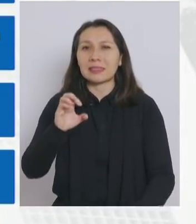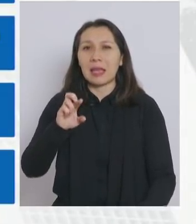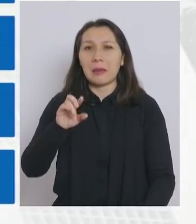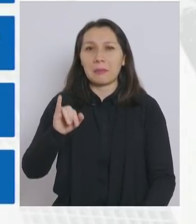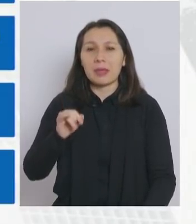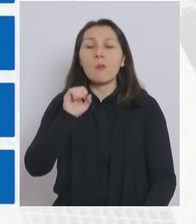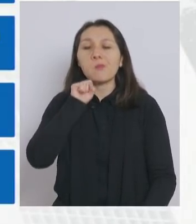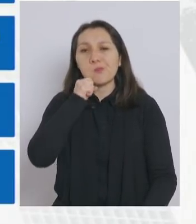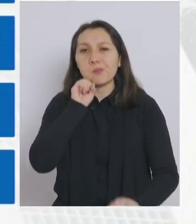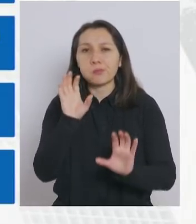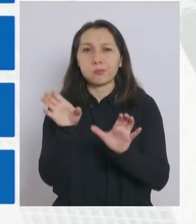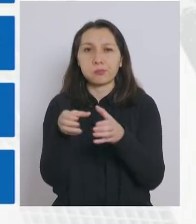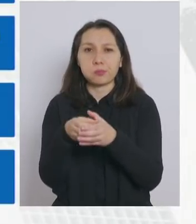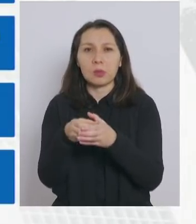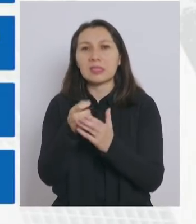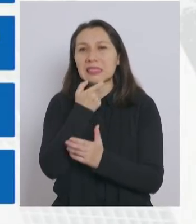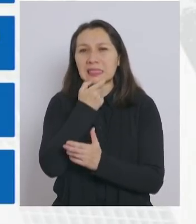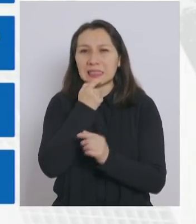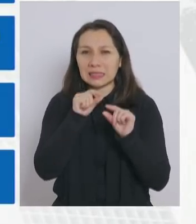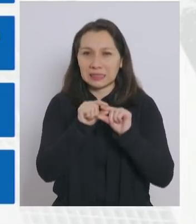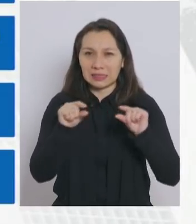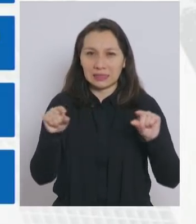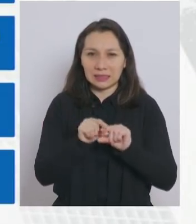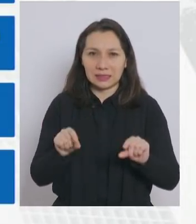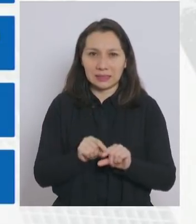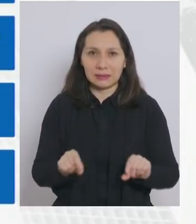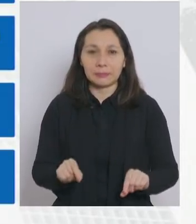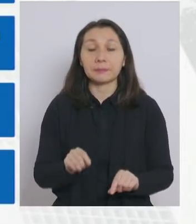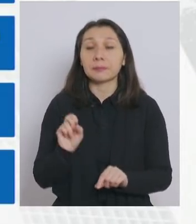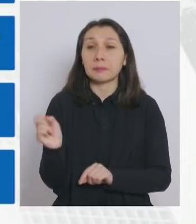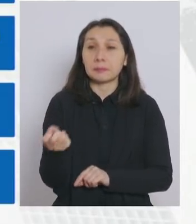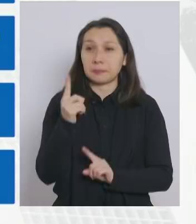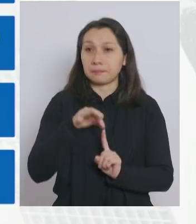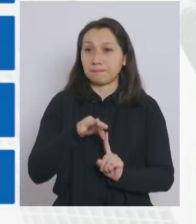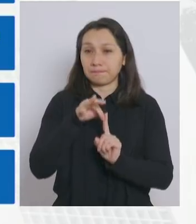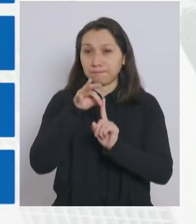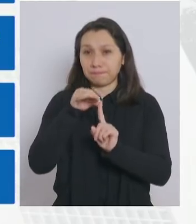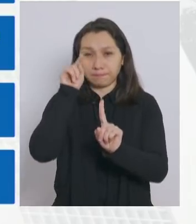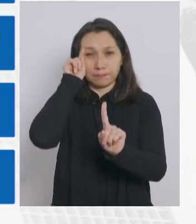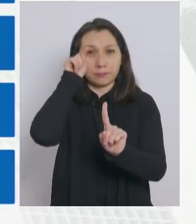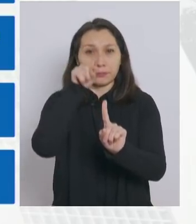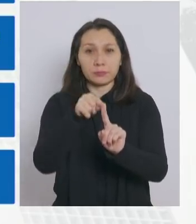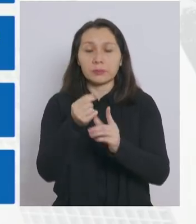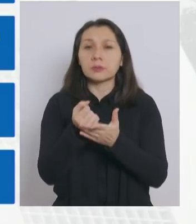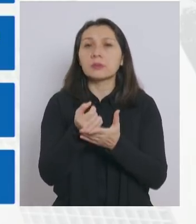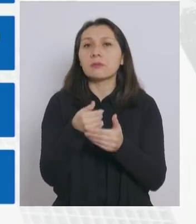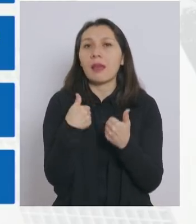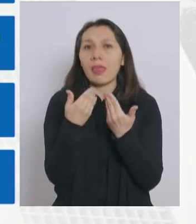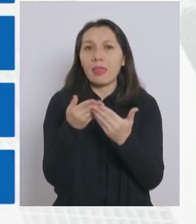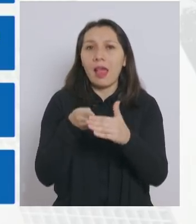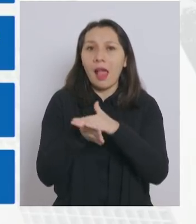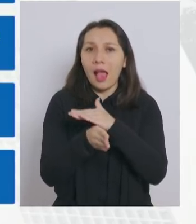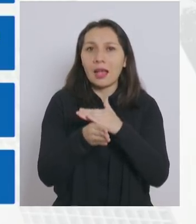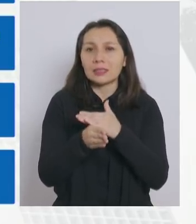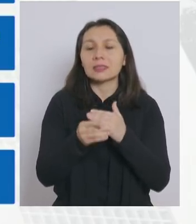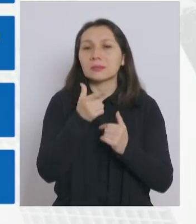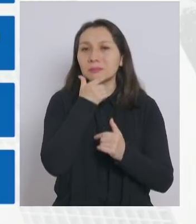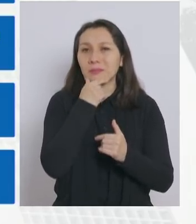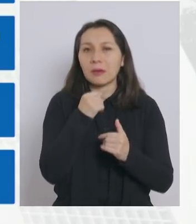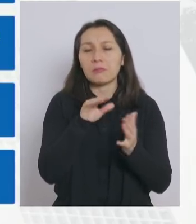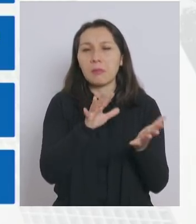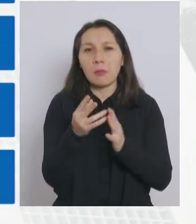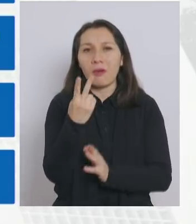Epidemic Preparedness Innovation. Y su principal propósito es facilitar el acceso a las vacunas para al menos